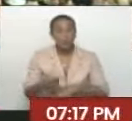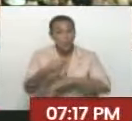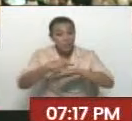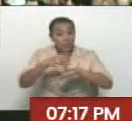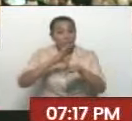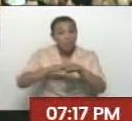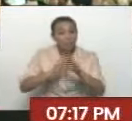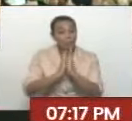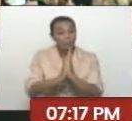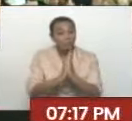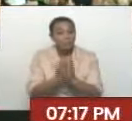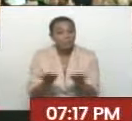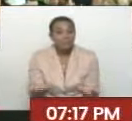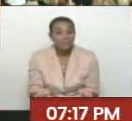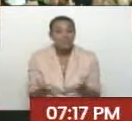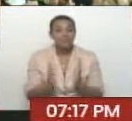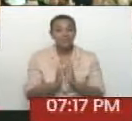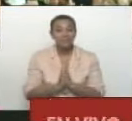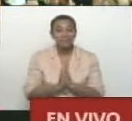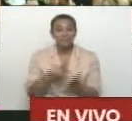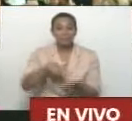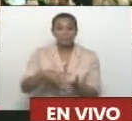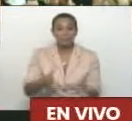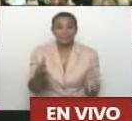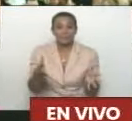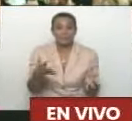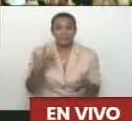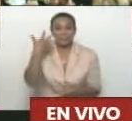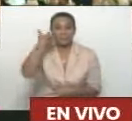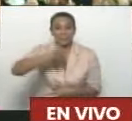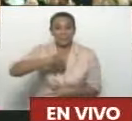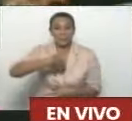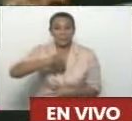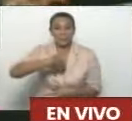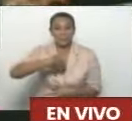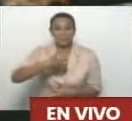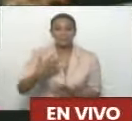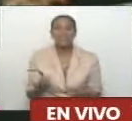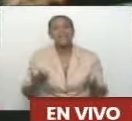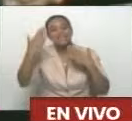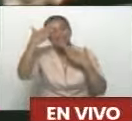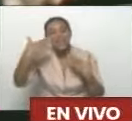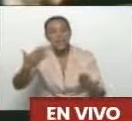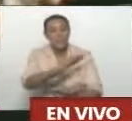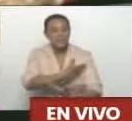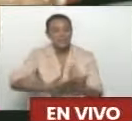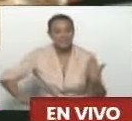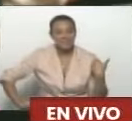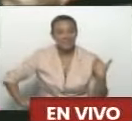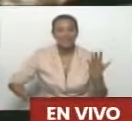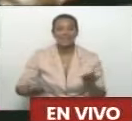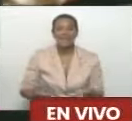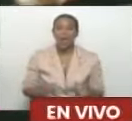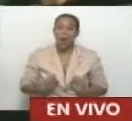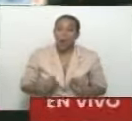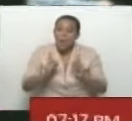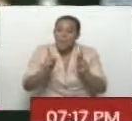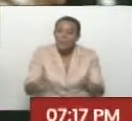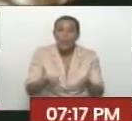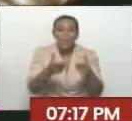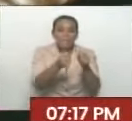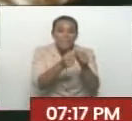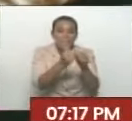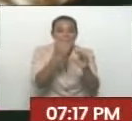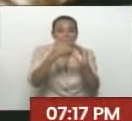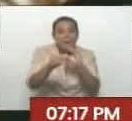Gobernador, por favor. Quedó paralizado el gobernador. Saludos, presidente. Yo tuve la oportunidad de escribirle un